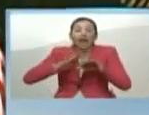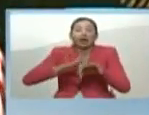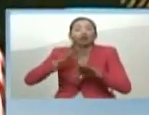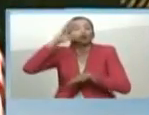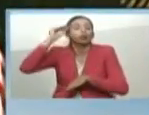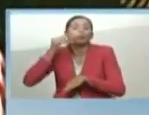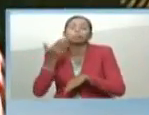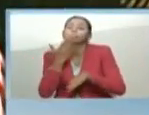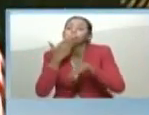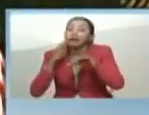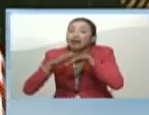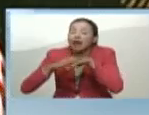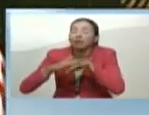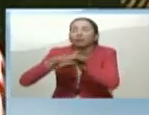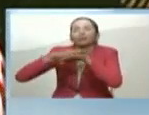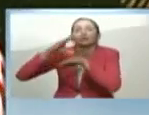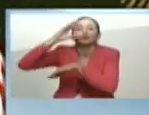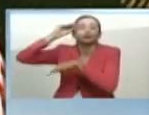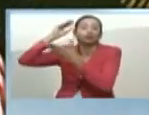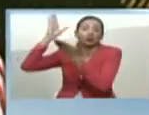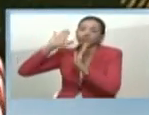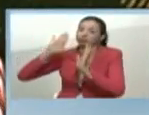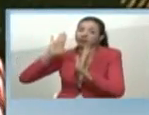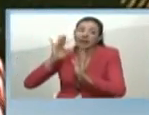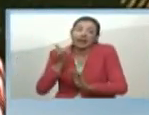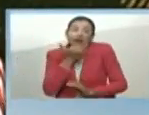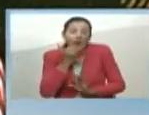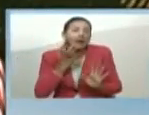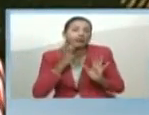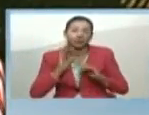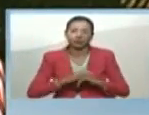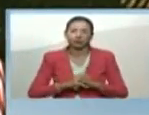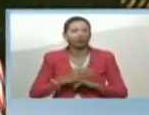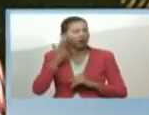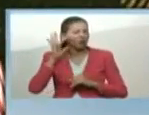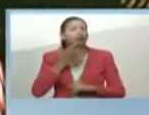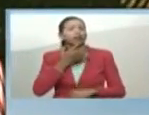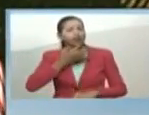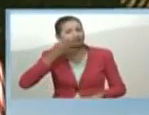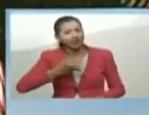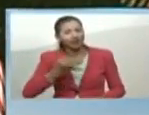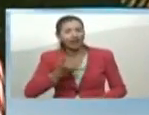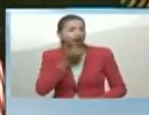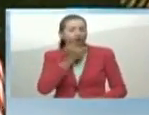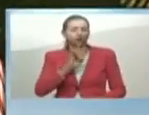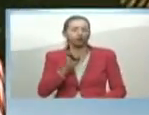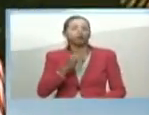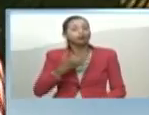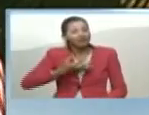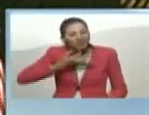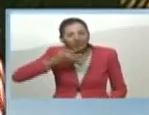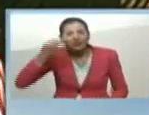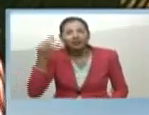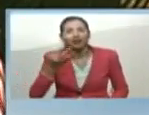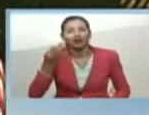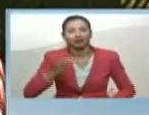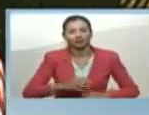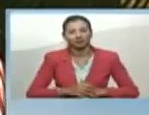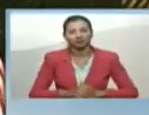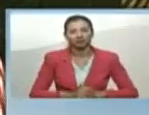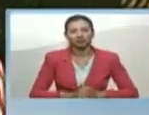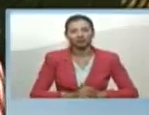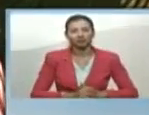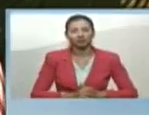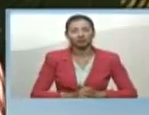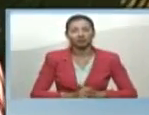y blasfemo a alguien pero no creo que estoy blasfemando a nadie es la realidad